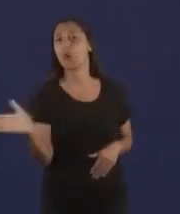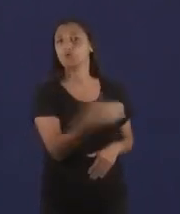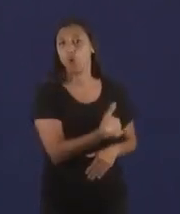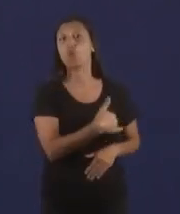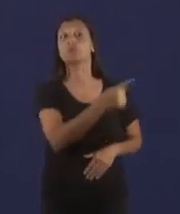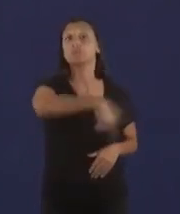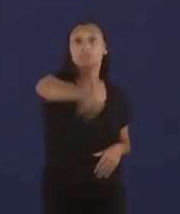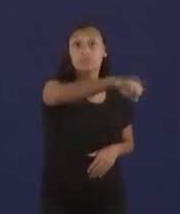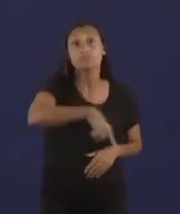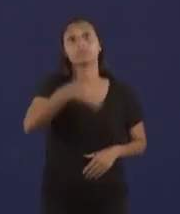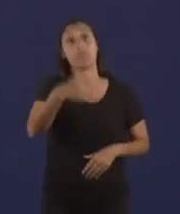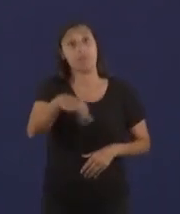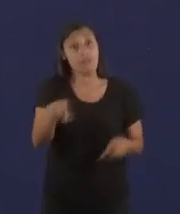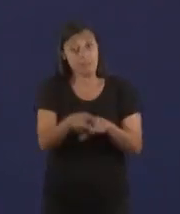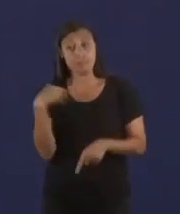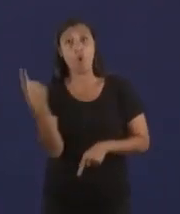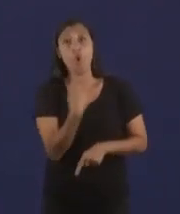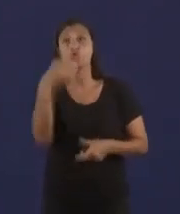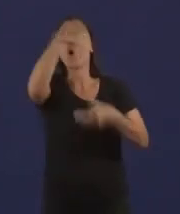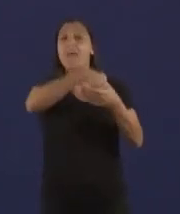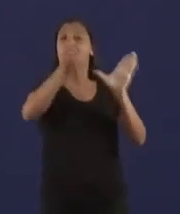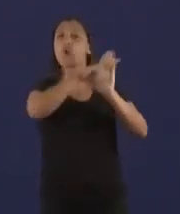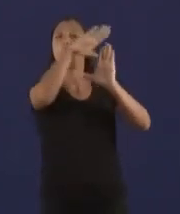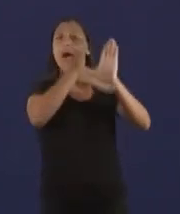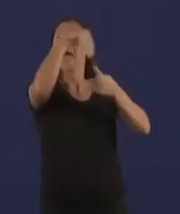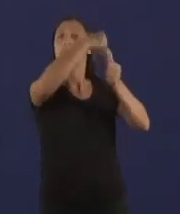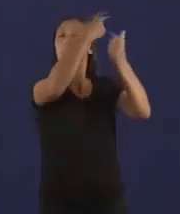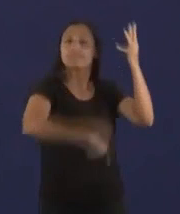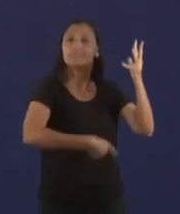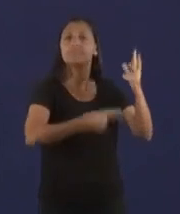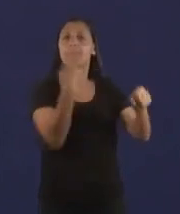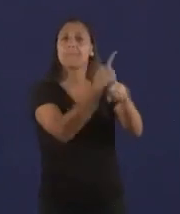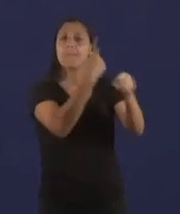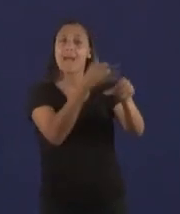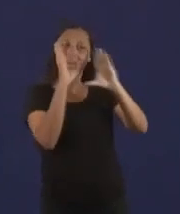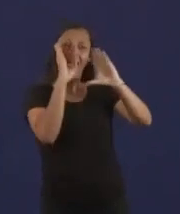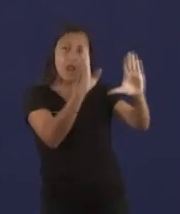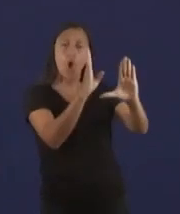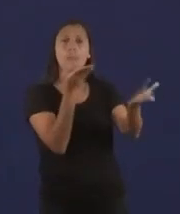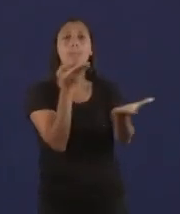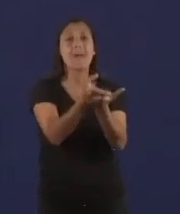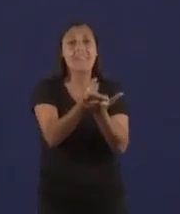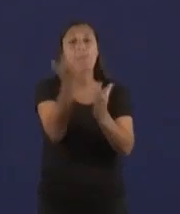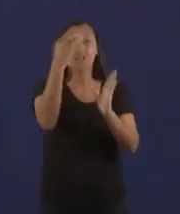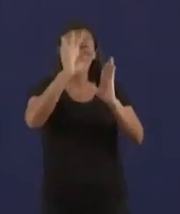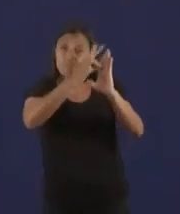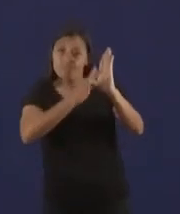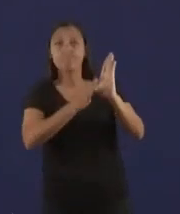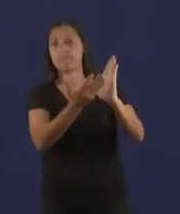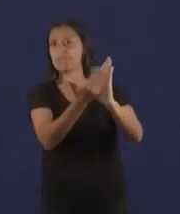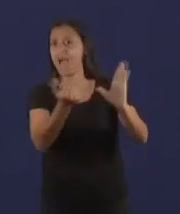a lo que planteamos en la ley ómnibus, que era especialmente en uno de los puntos, la